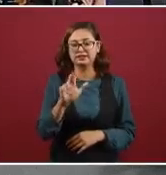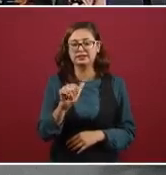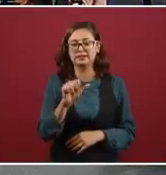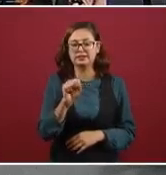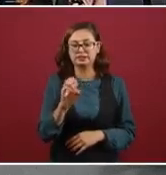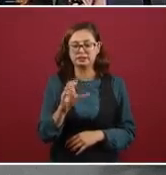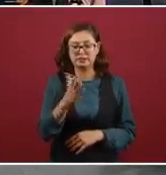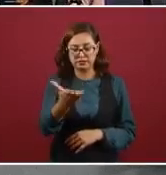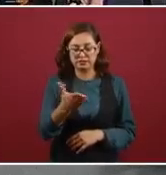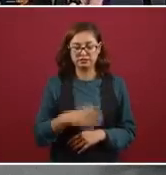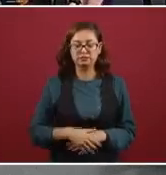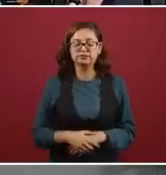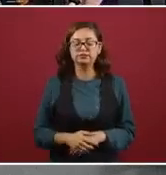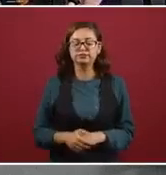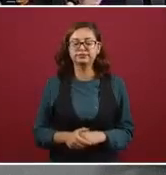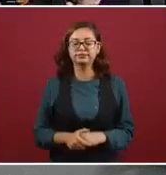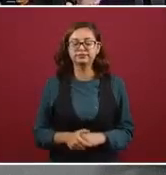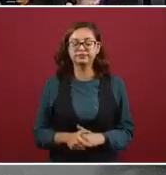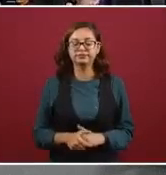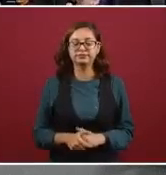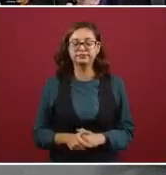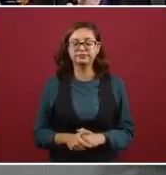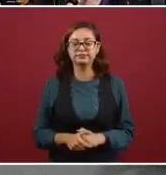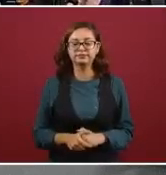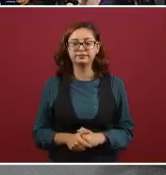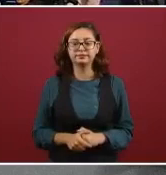Ya. Muchas gracias.